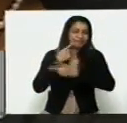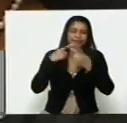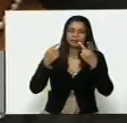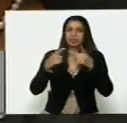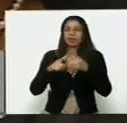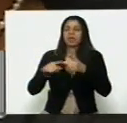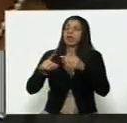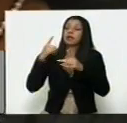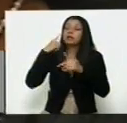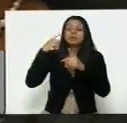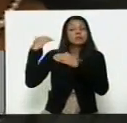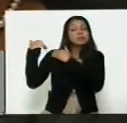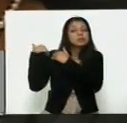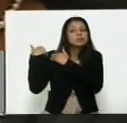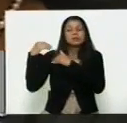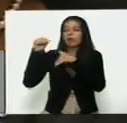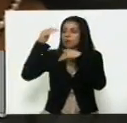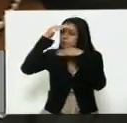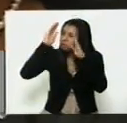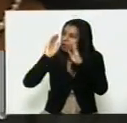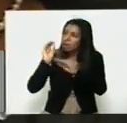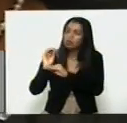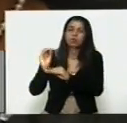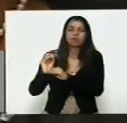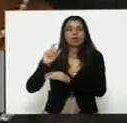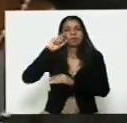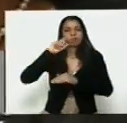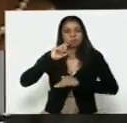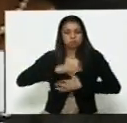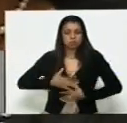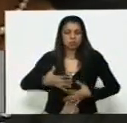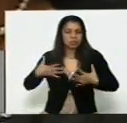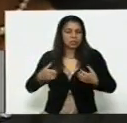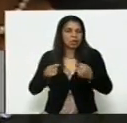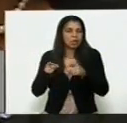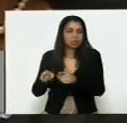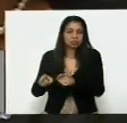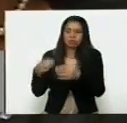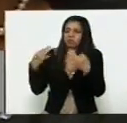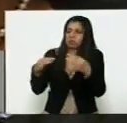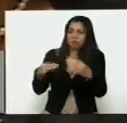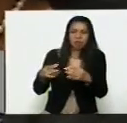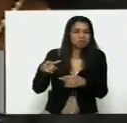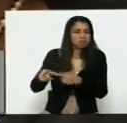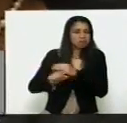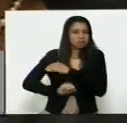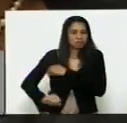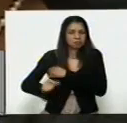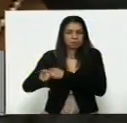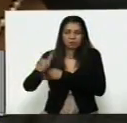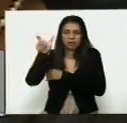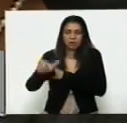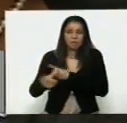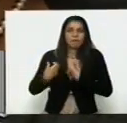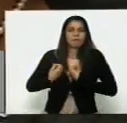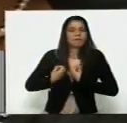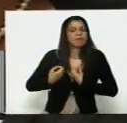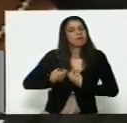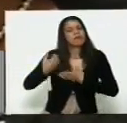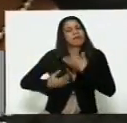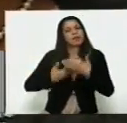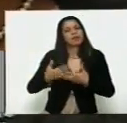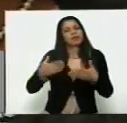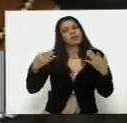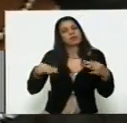mujeres gestantes a ser tratadas como personas sanas y en la plena capacidad de vivir el proceso natural